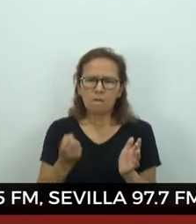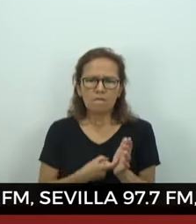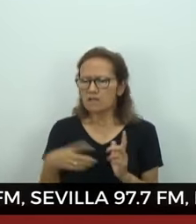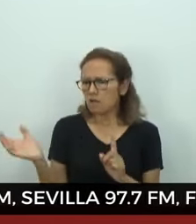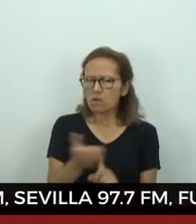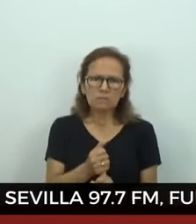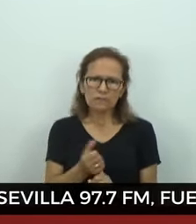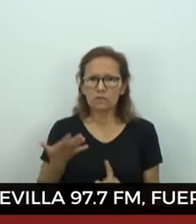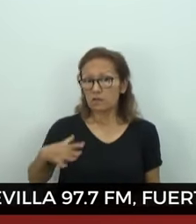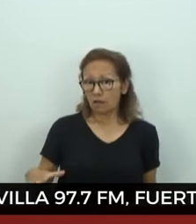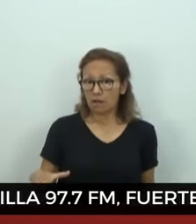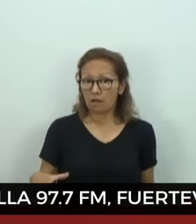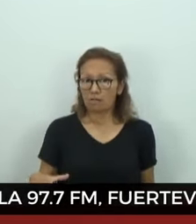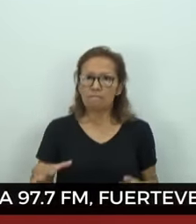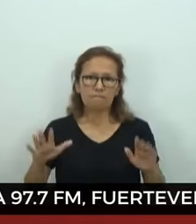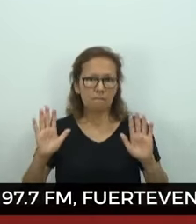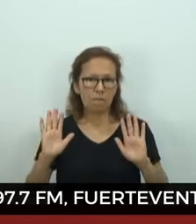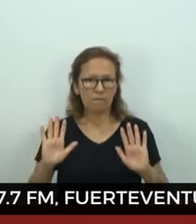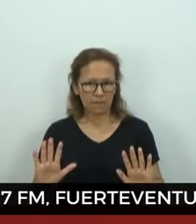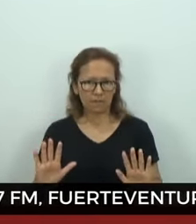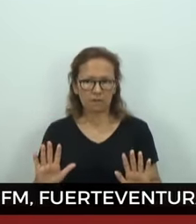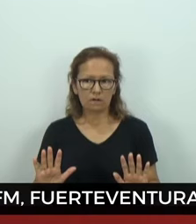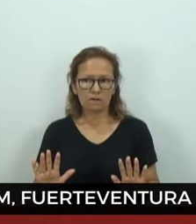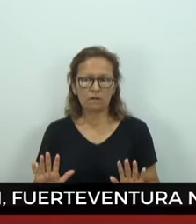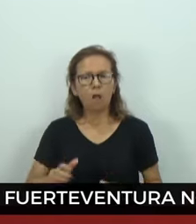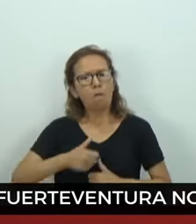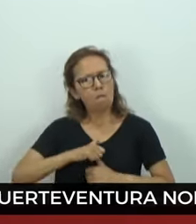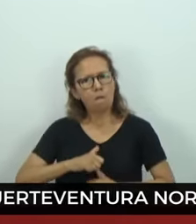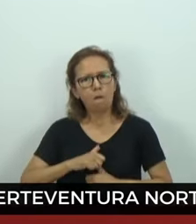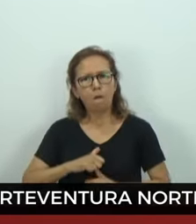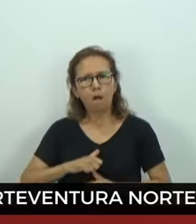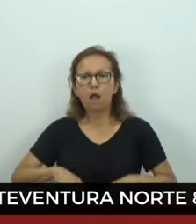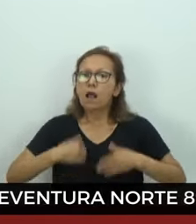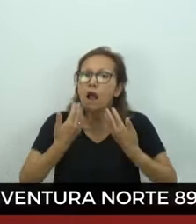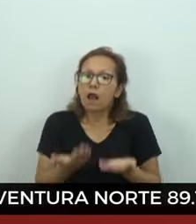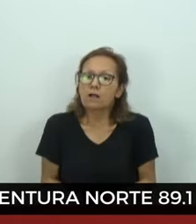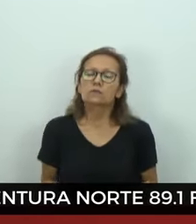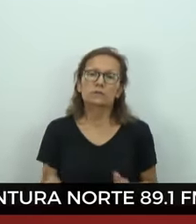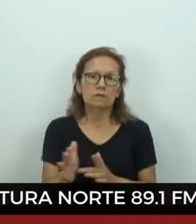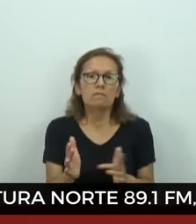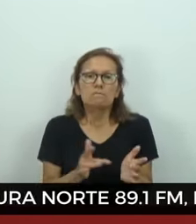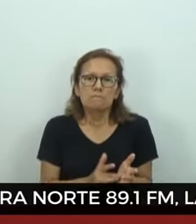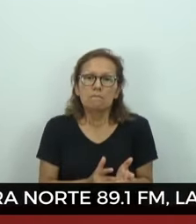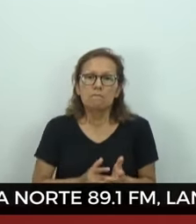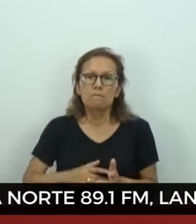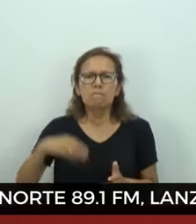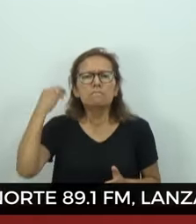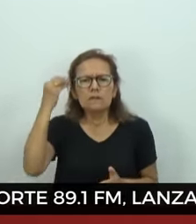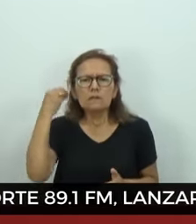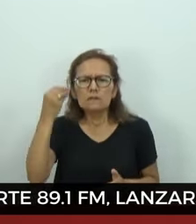Imagínate, la gracia de Jesucristo es tan grande como todos los océanos que tenemos aquí en la